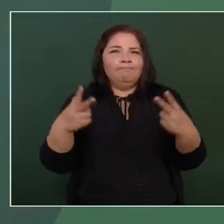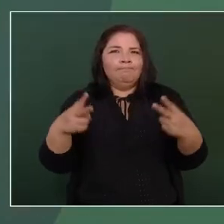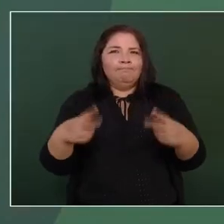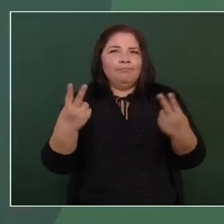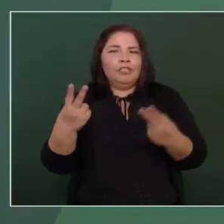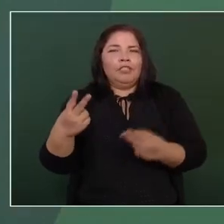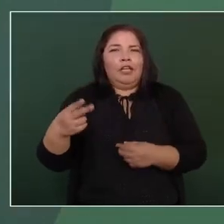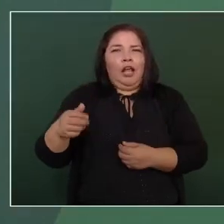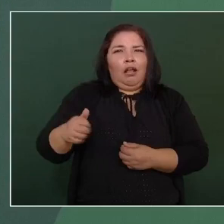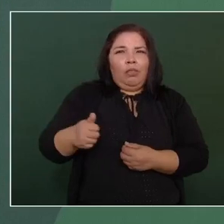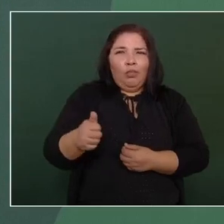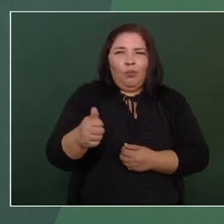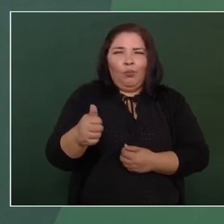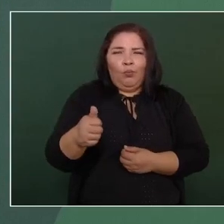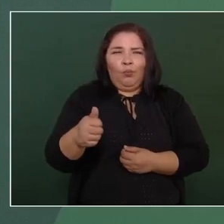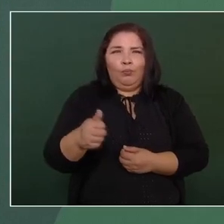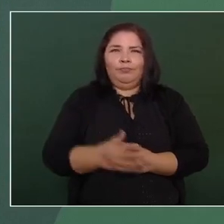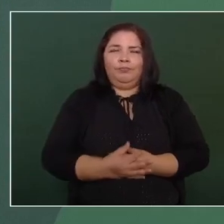del atún.